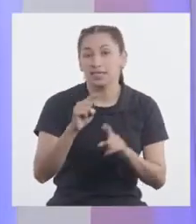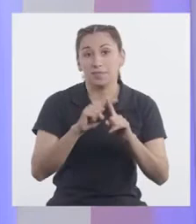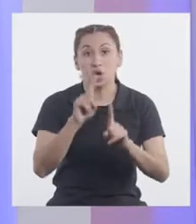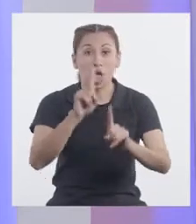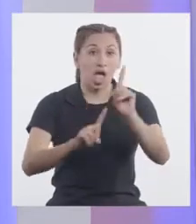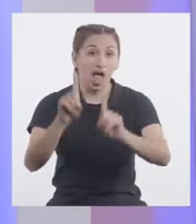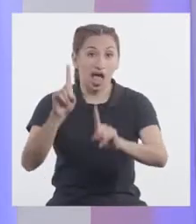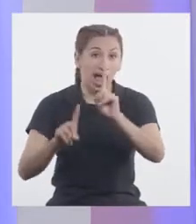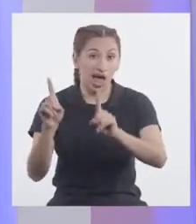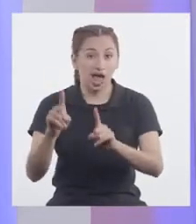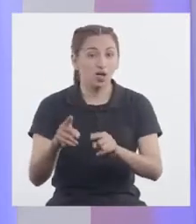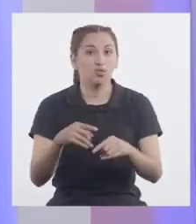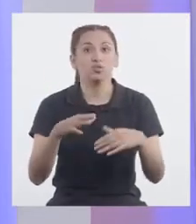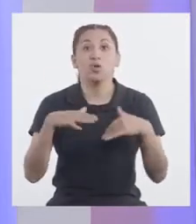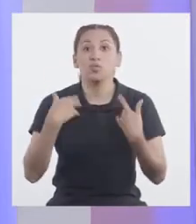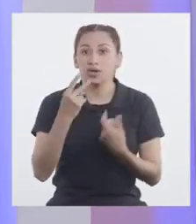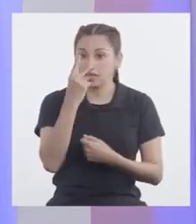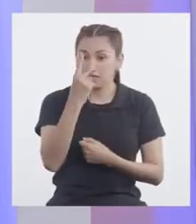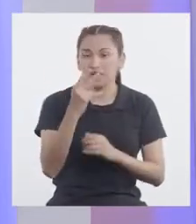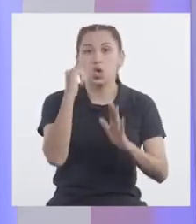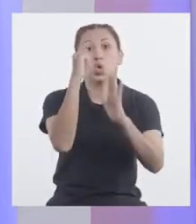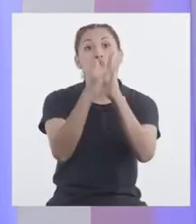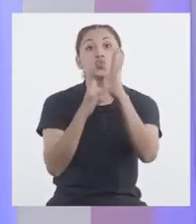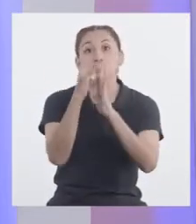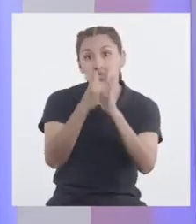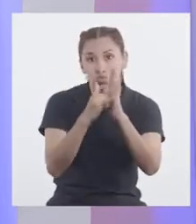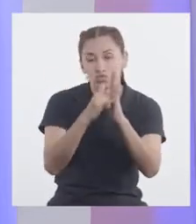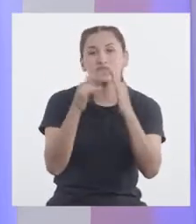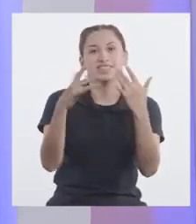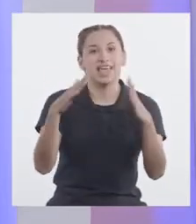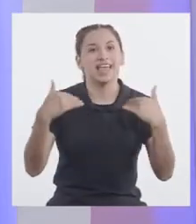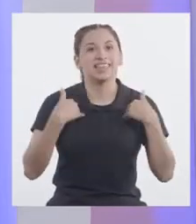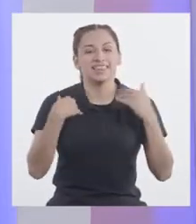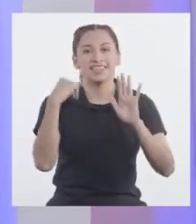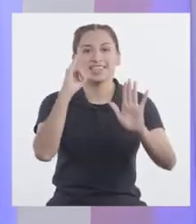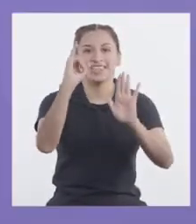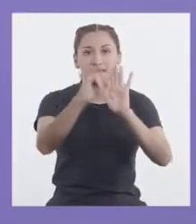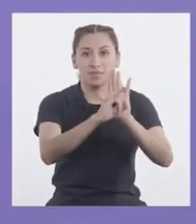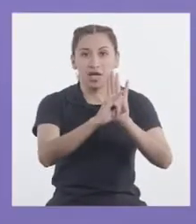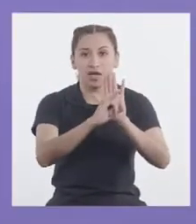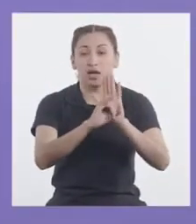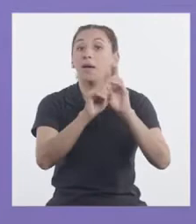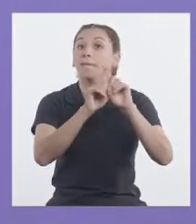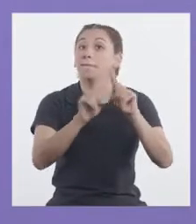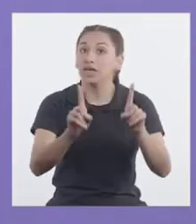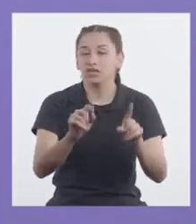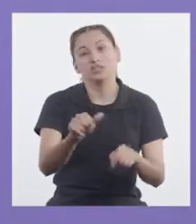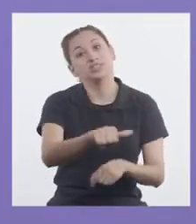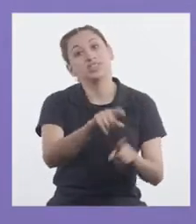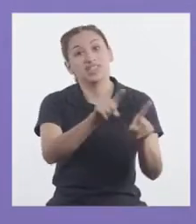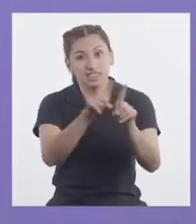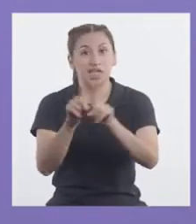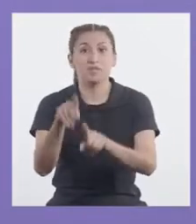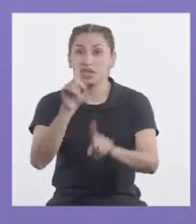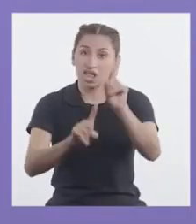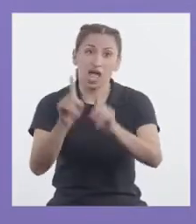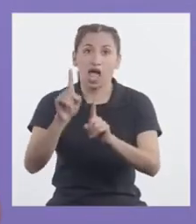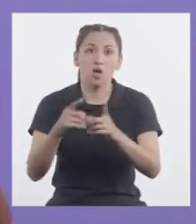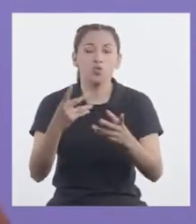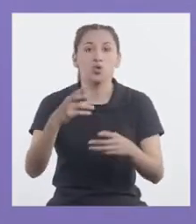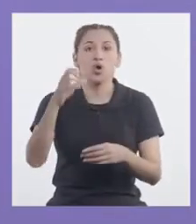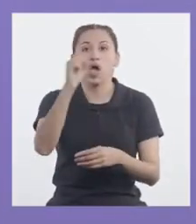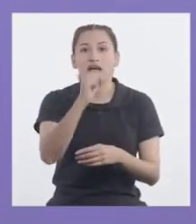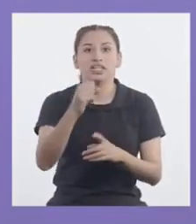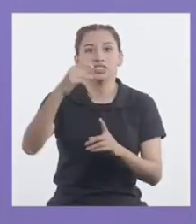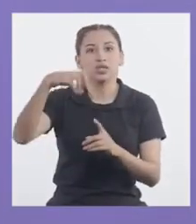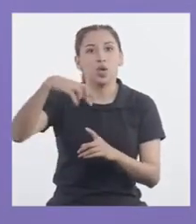hay podcasts que lo ves en plataformas como YouTube y ahí vienen con imagen. Pero también están aquellos en